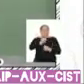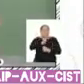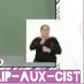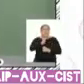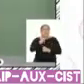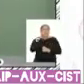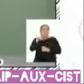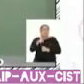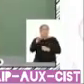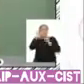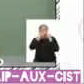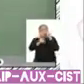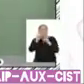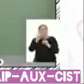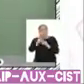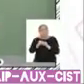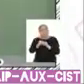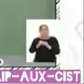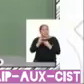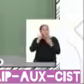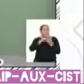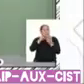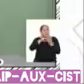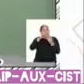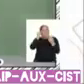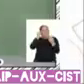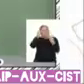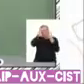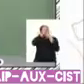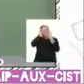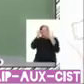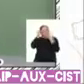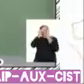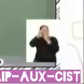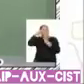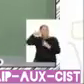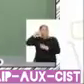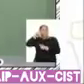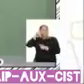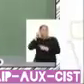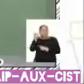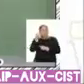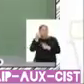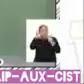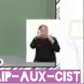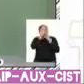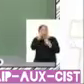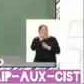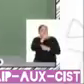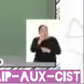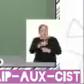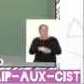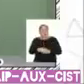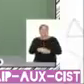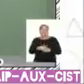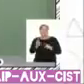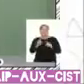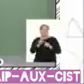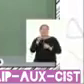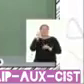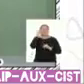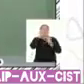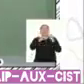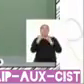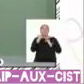en donde tú vas a colocar tus principales metas. Pero no solamente vas a colocar tus metas, sino también vas a colocar